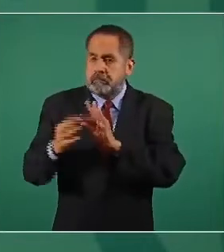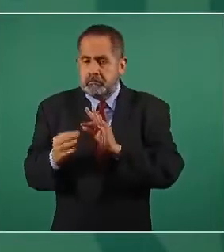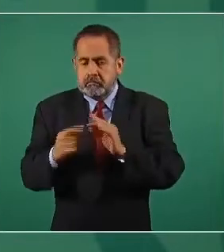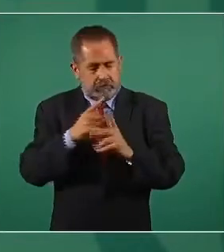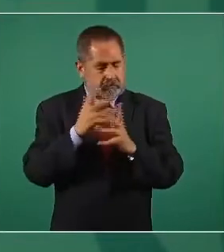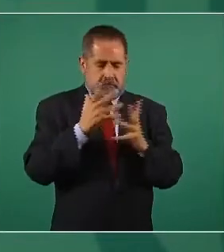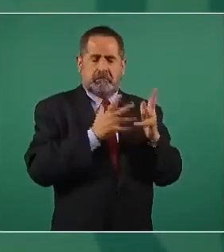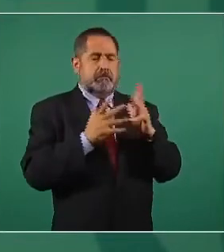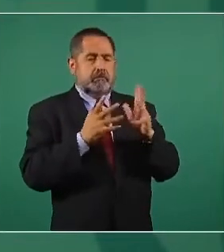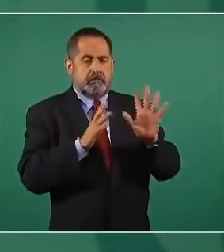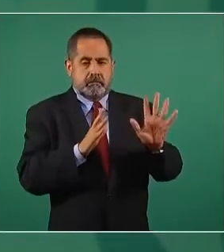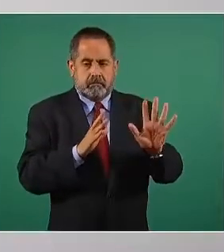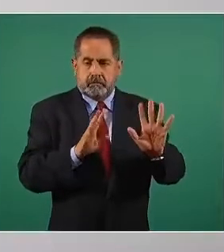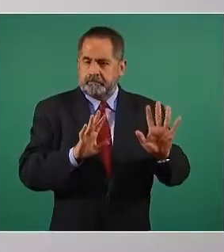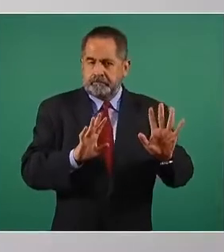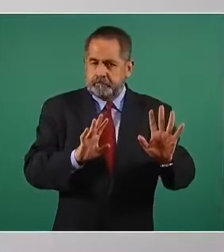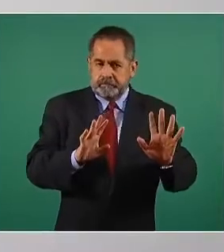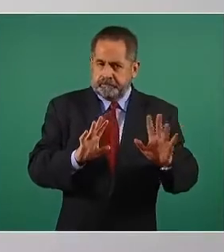aturde,